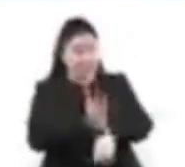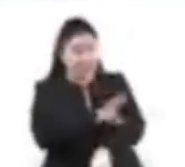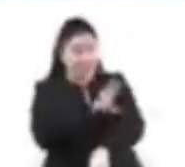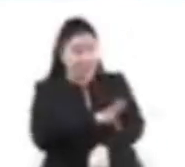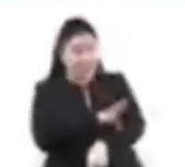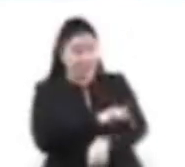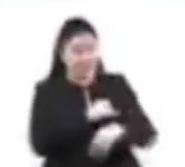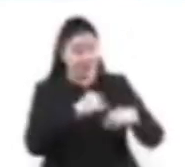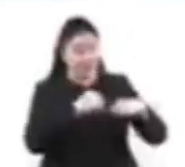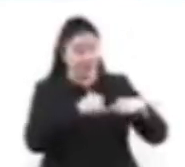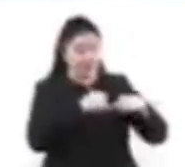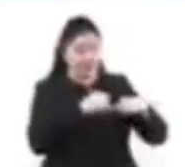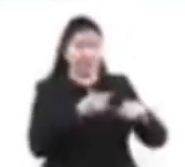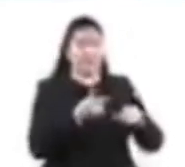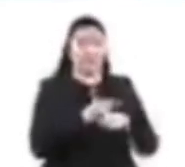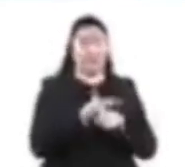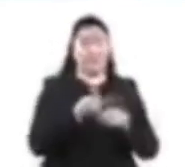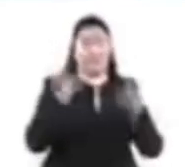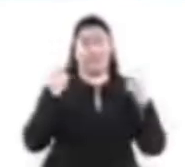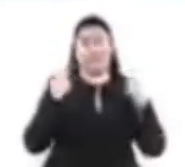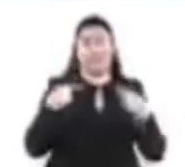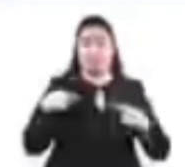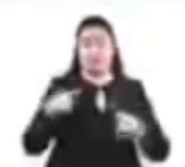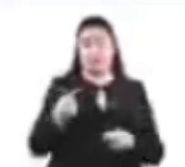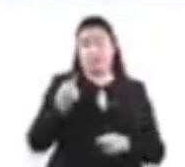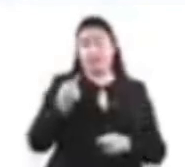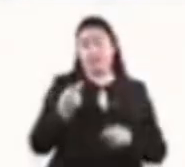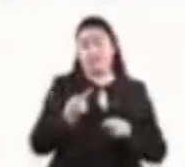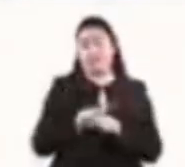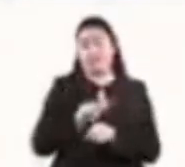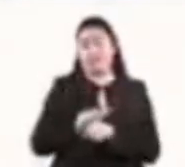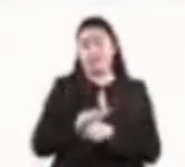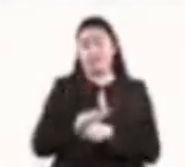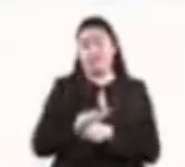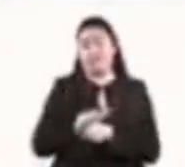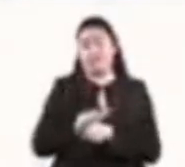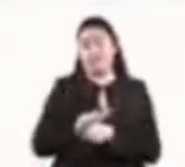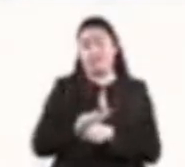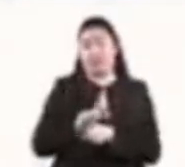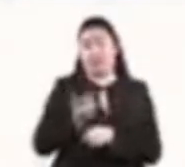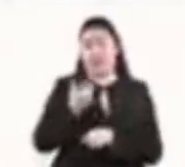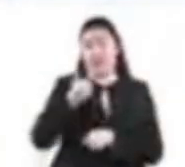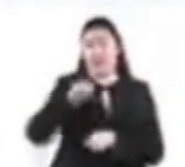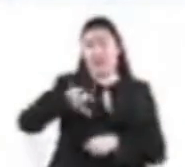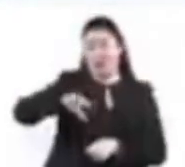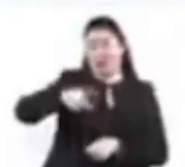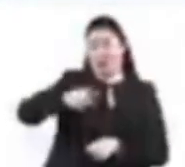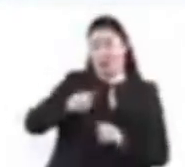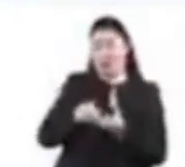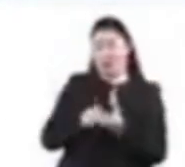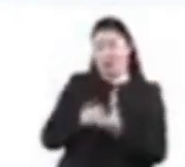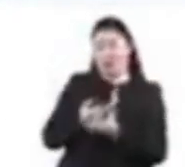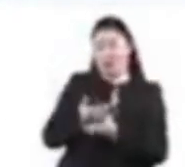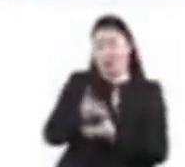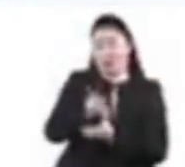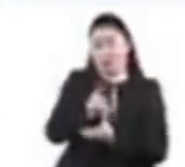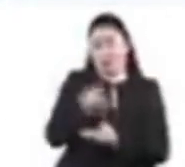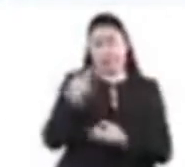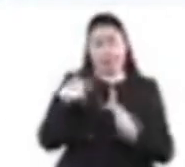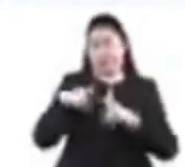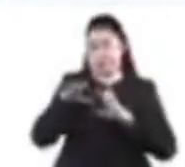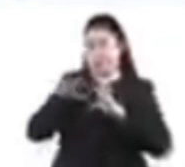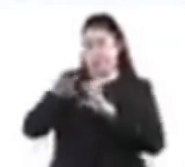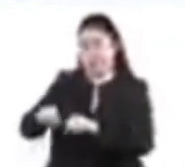Insurgentes, en donde hubo una persona que abrió la manguera de gas para que saliera, está detenido y